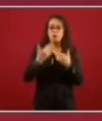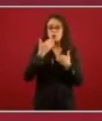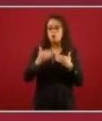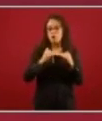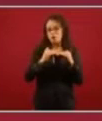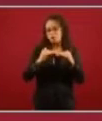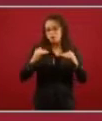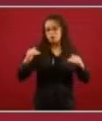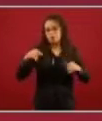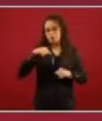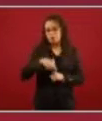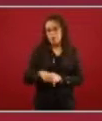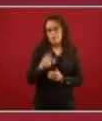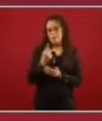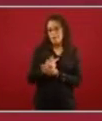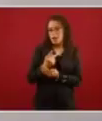nuestra moneda,